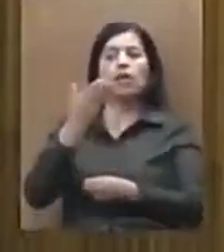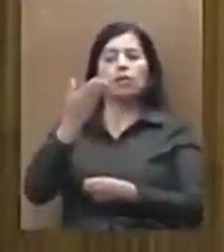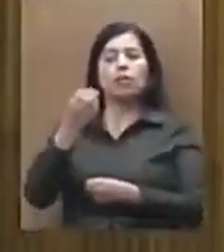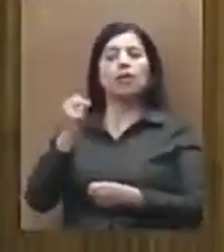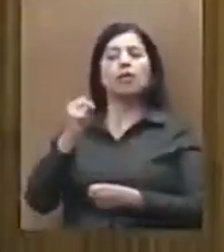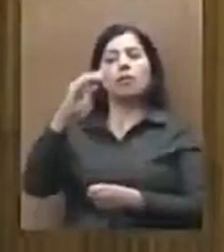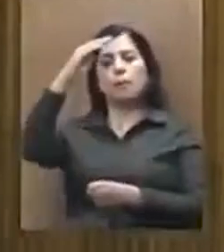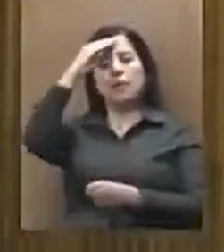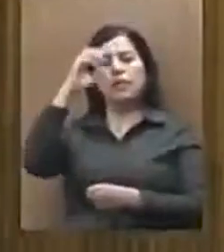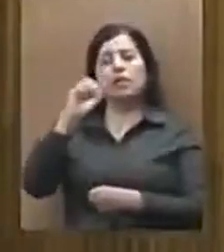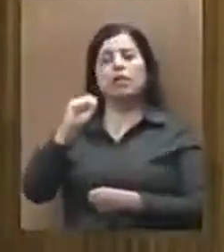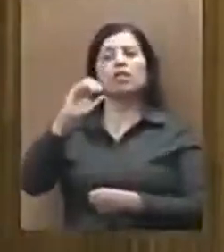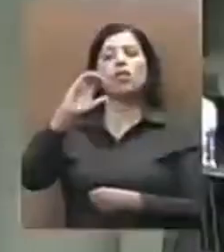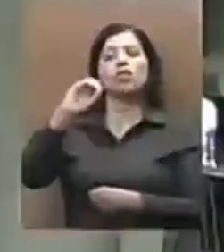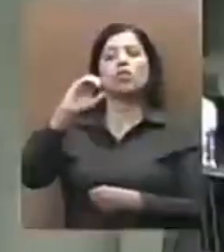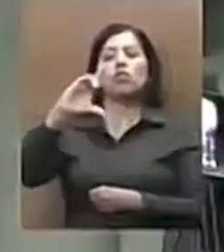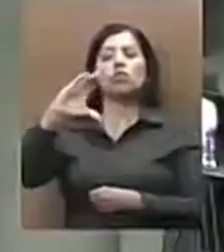Gracias presidenta Gracias diputadas y Diputados